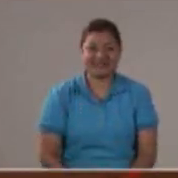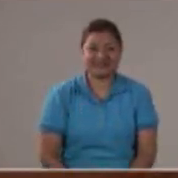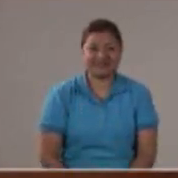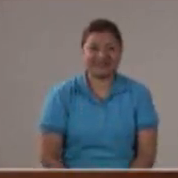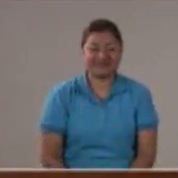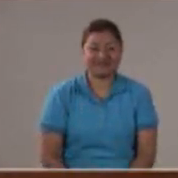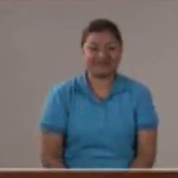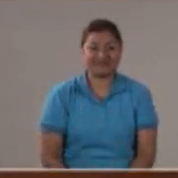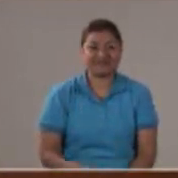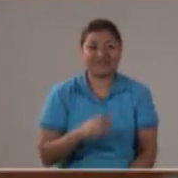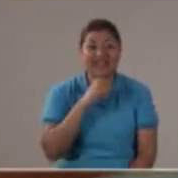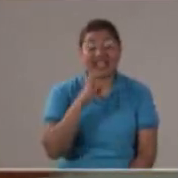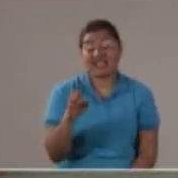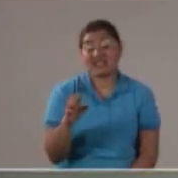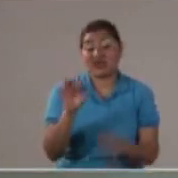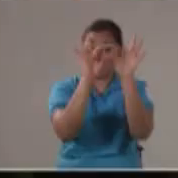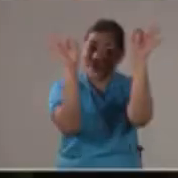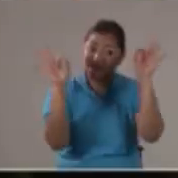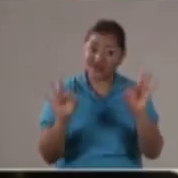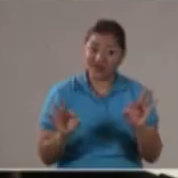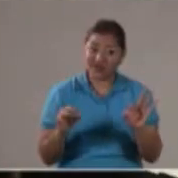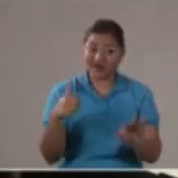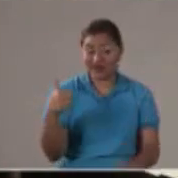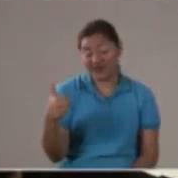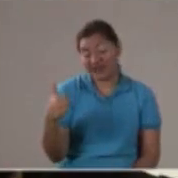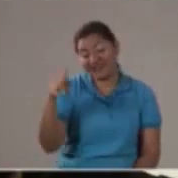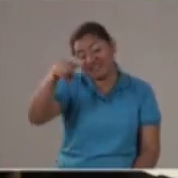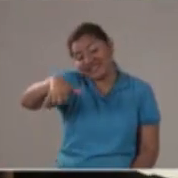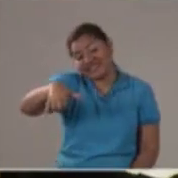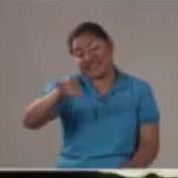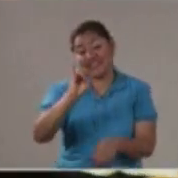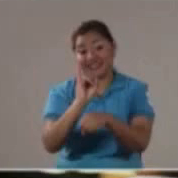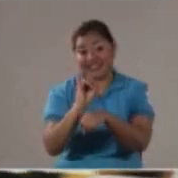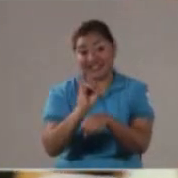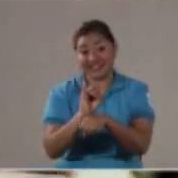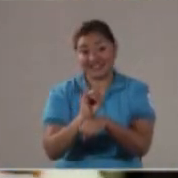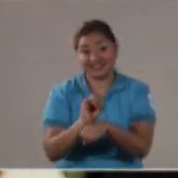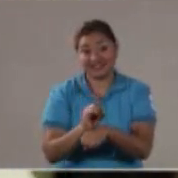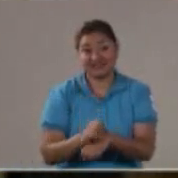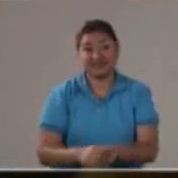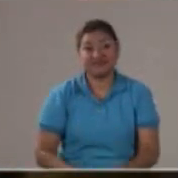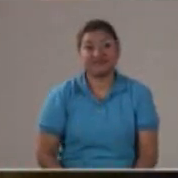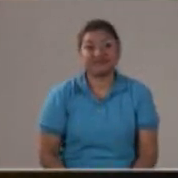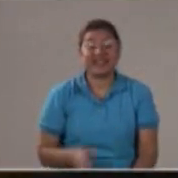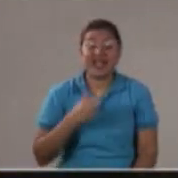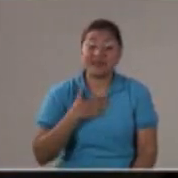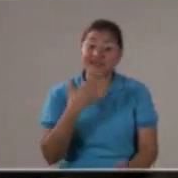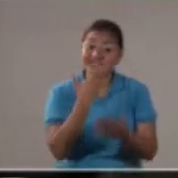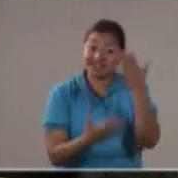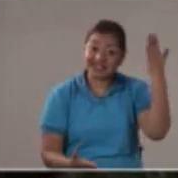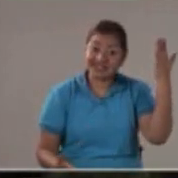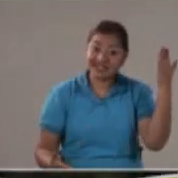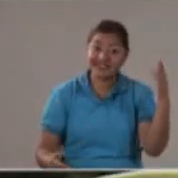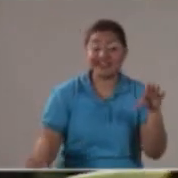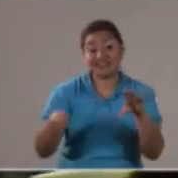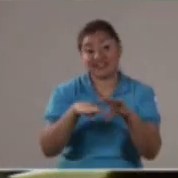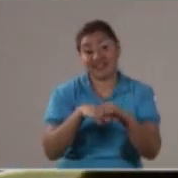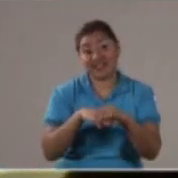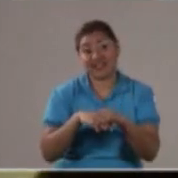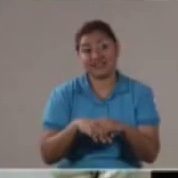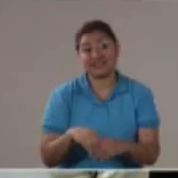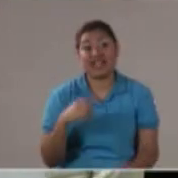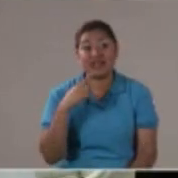Es una manera lícita, ¿no? Porque ¿qué podemos hacer? A mí me lo hacen a cada ratito. Se casan las gentes de aquí, me